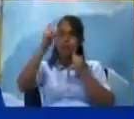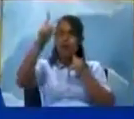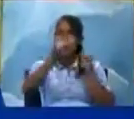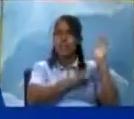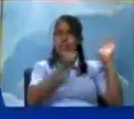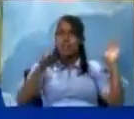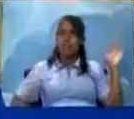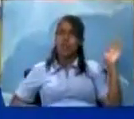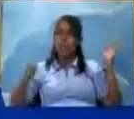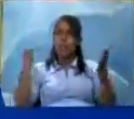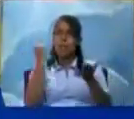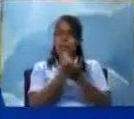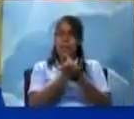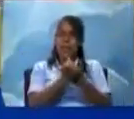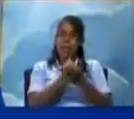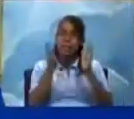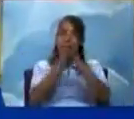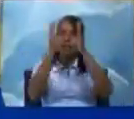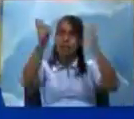con el Señor. ¡Aleluya!